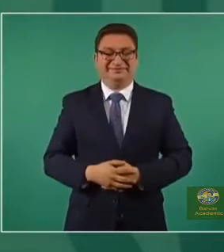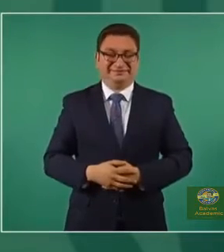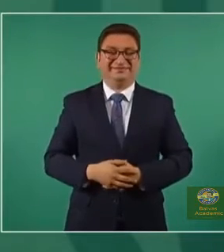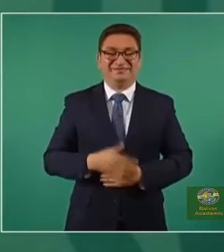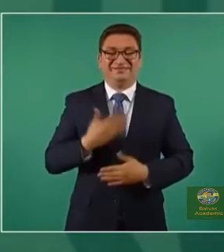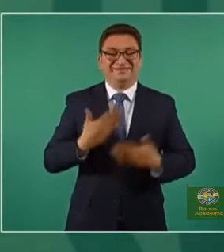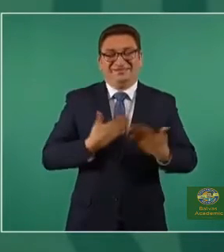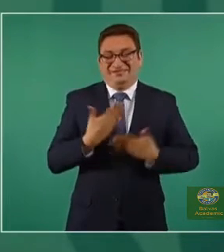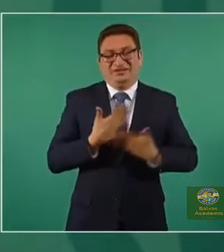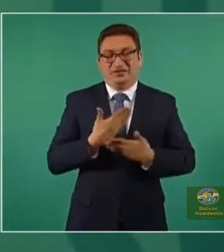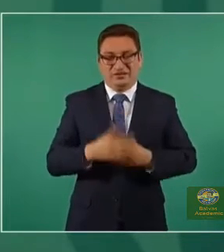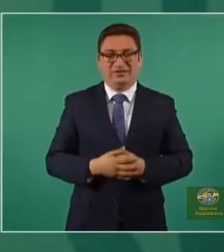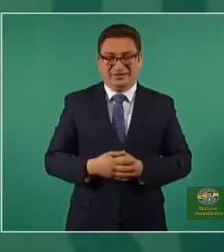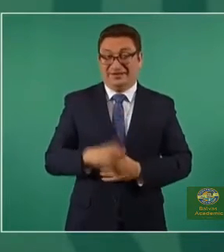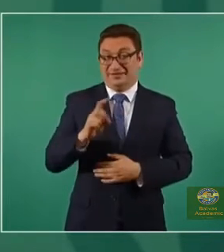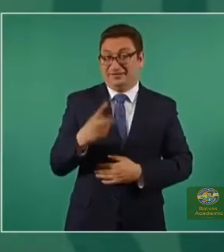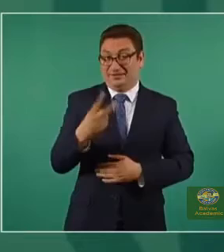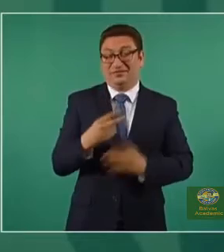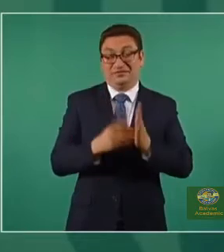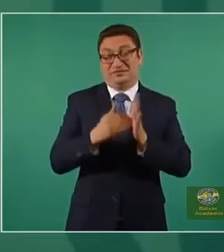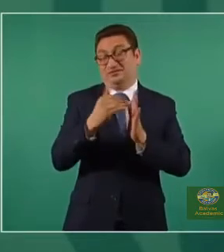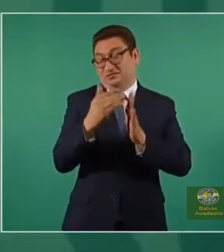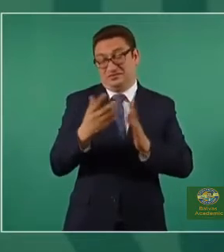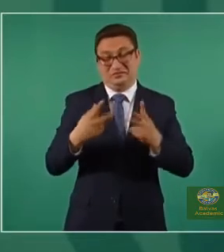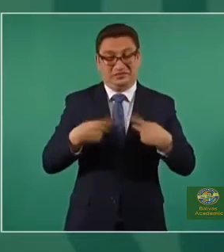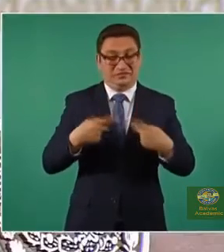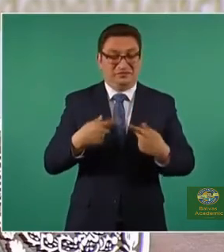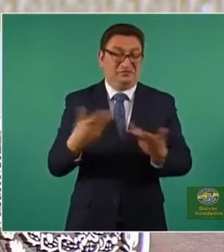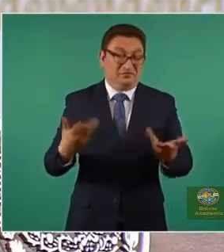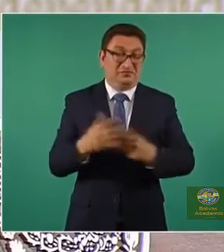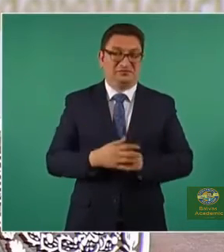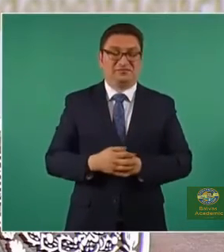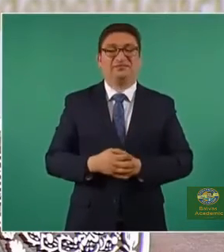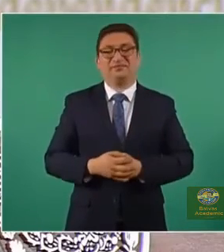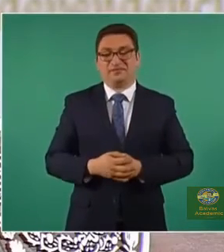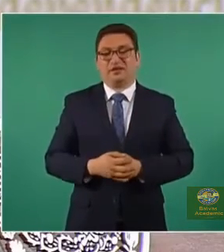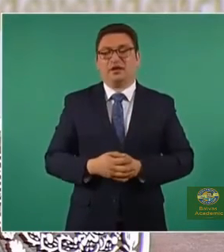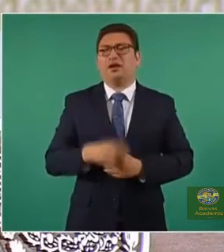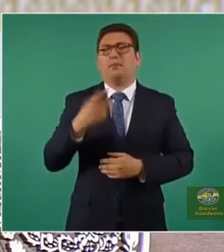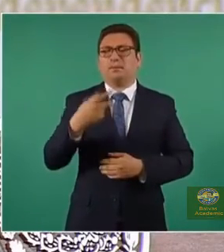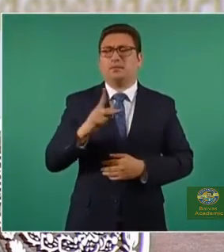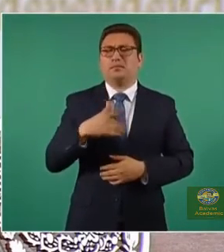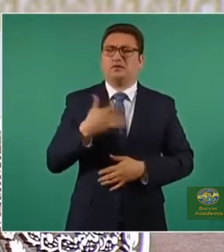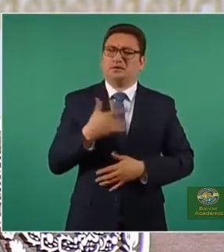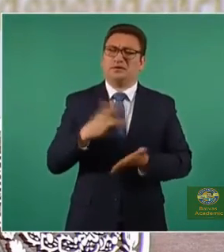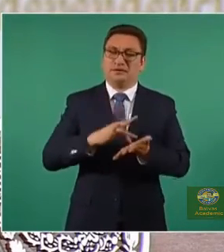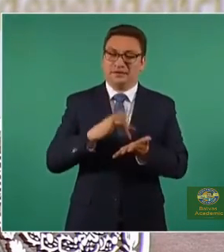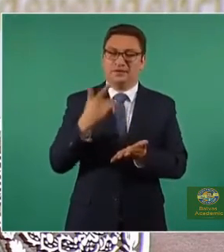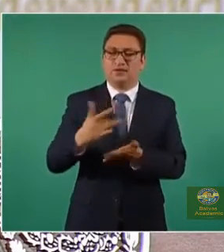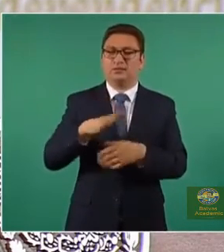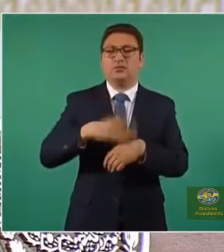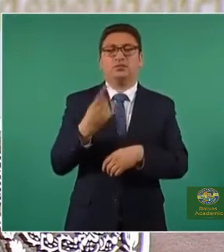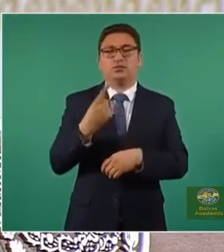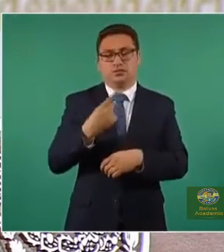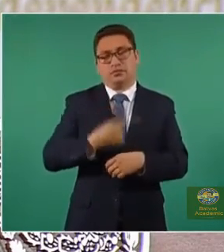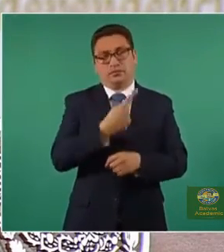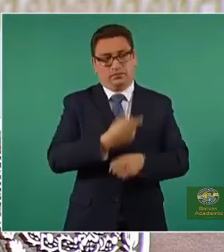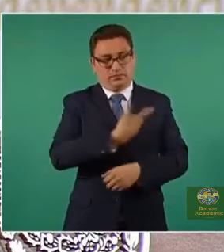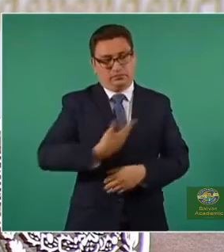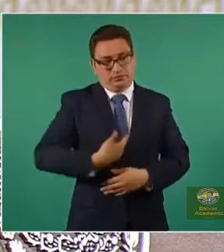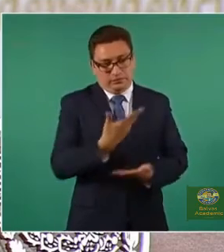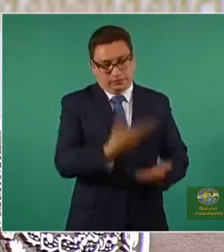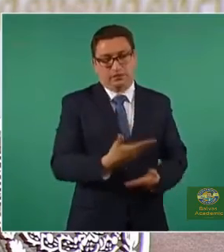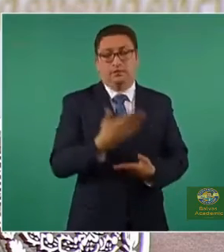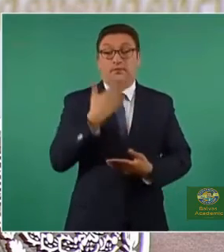ciudad de Yakarta tiene 32 millones de habitantes, para que tengan una idea. Pero agradezco muchísimo, en primer lugar, señor presidente,